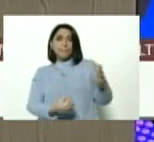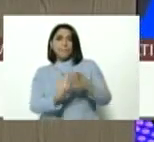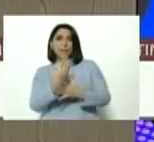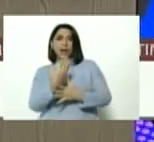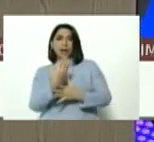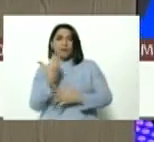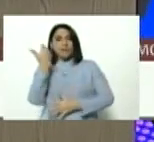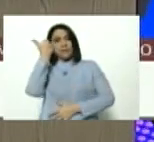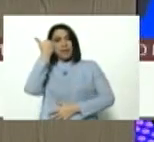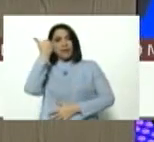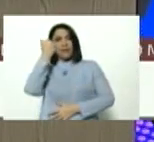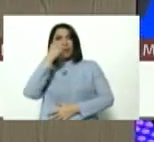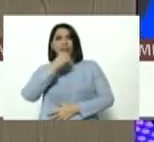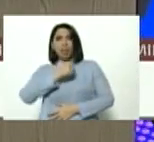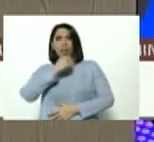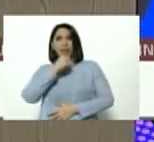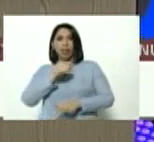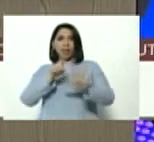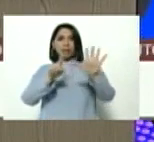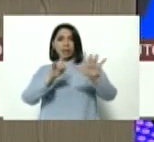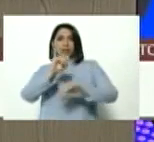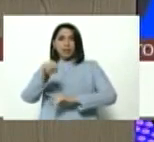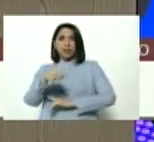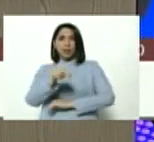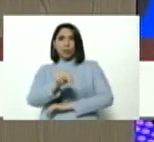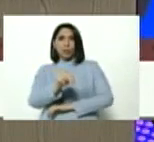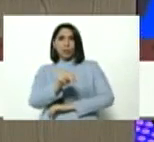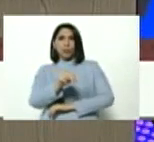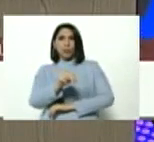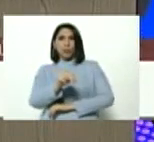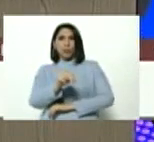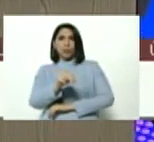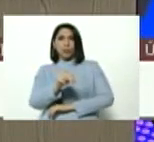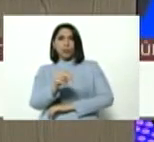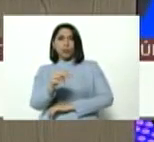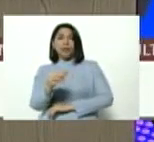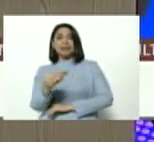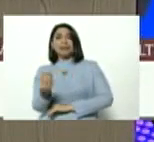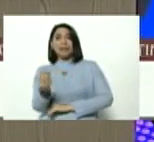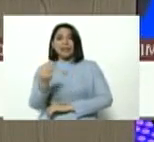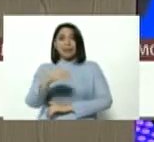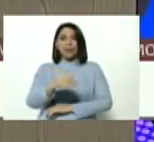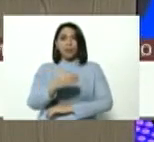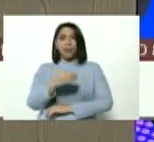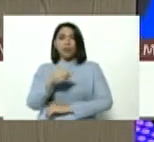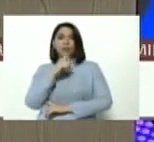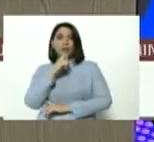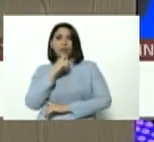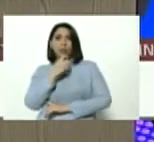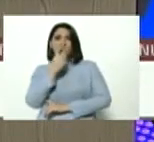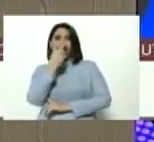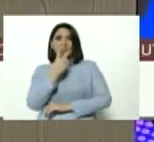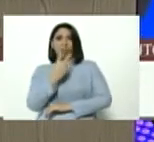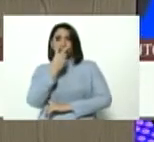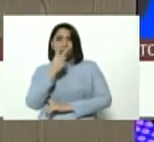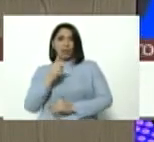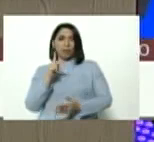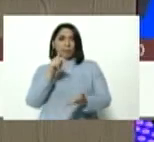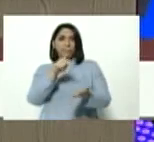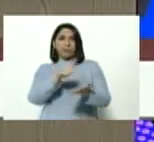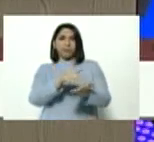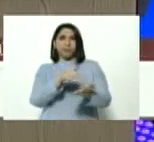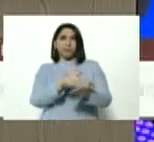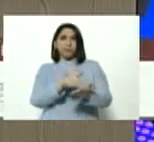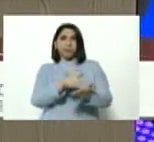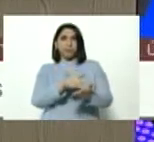tos, el 6 de junio a esa fiebre y tos se le agregó dificultad respiratoria y acudió a consulta al Hospital